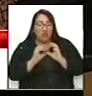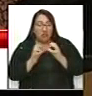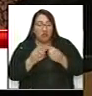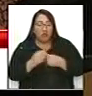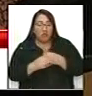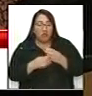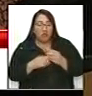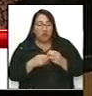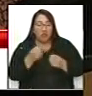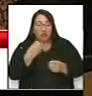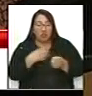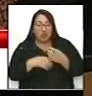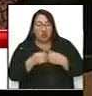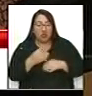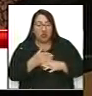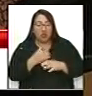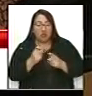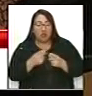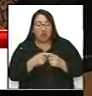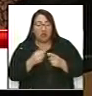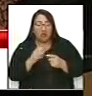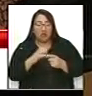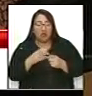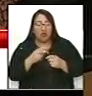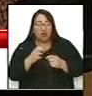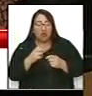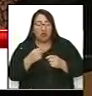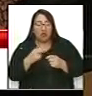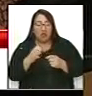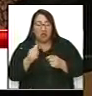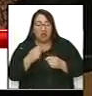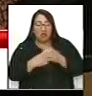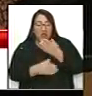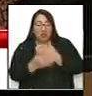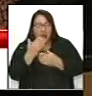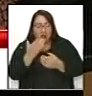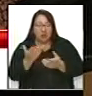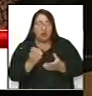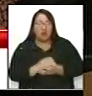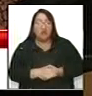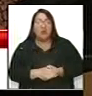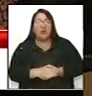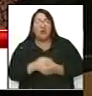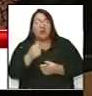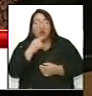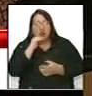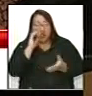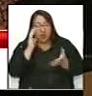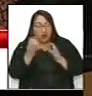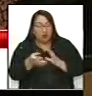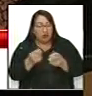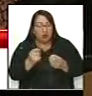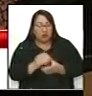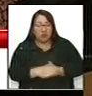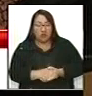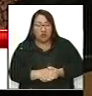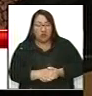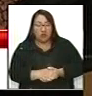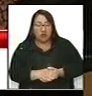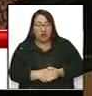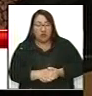globalización, comentaba la congresista Choquehuanca en la mañana. La mujer ha cambiado y en este